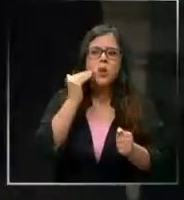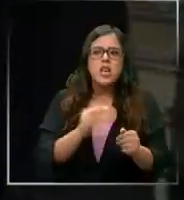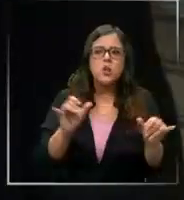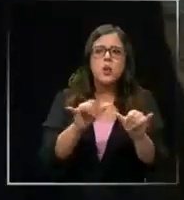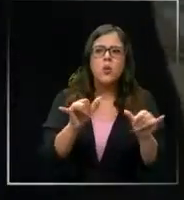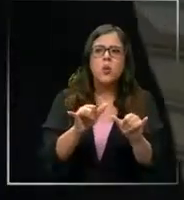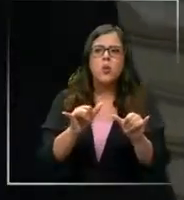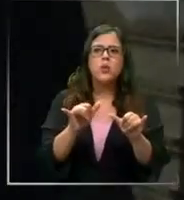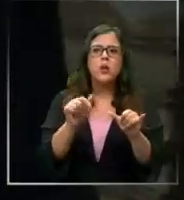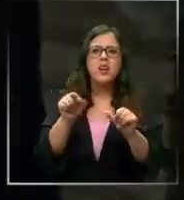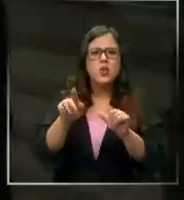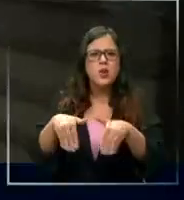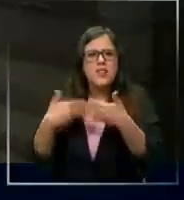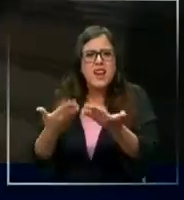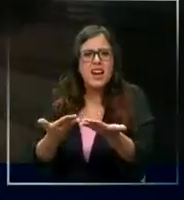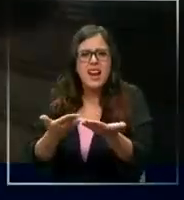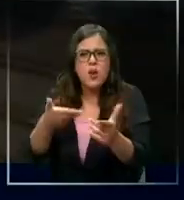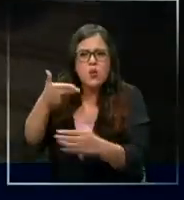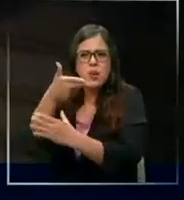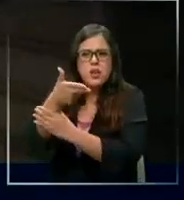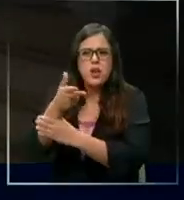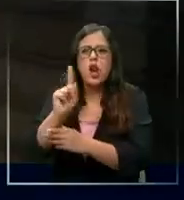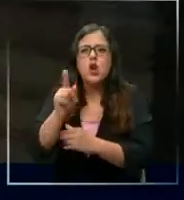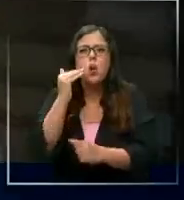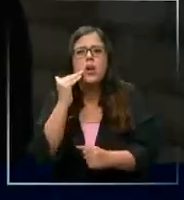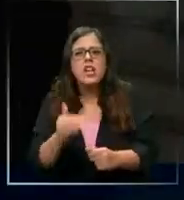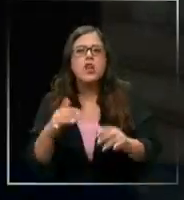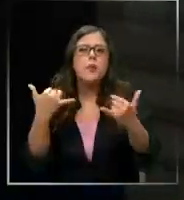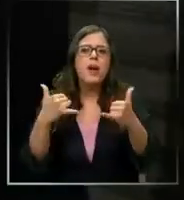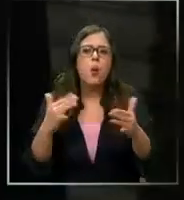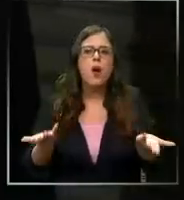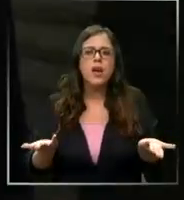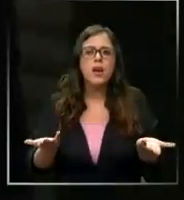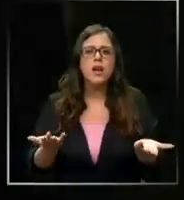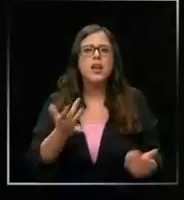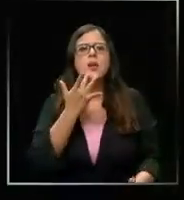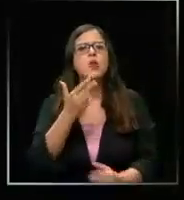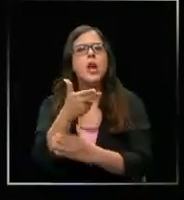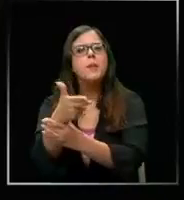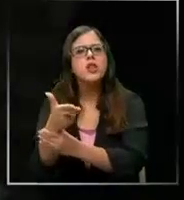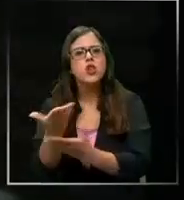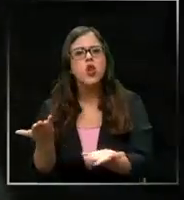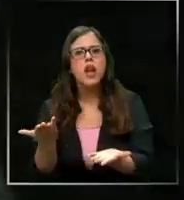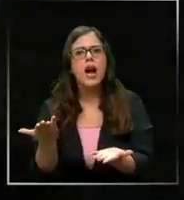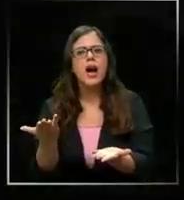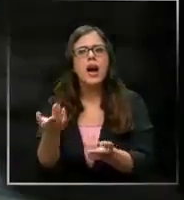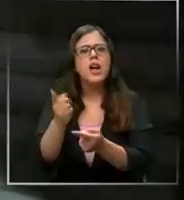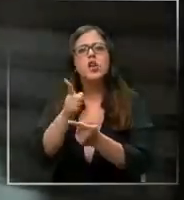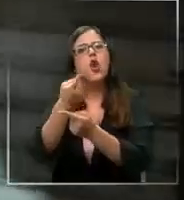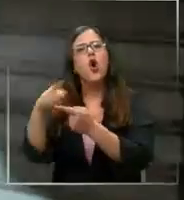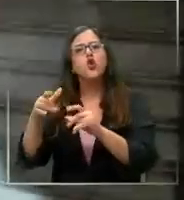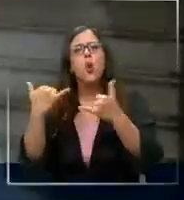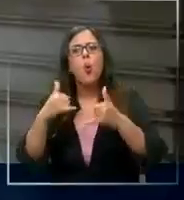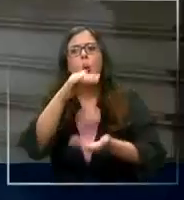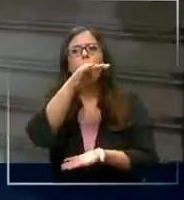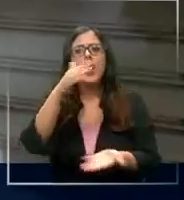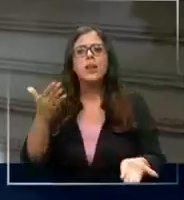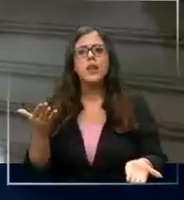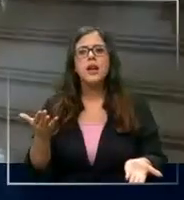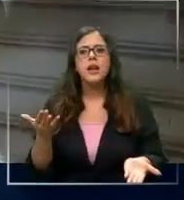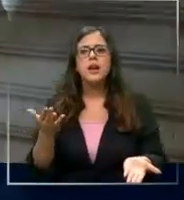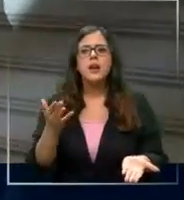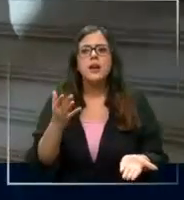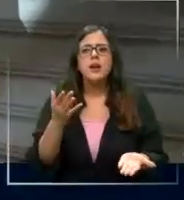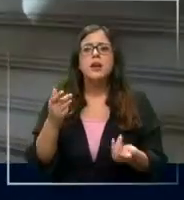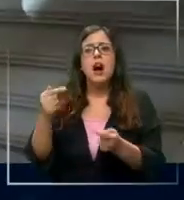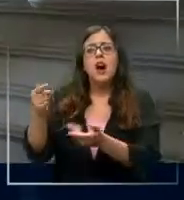guaguita. ¿Y le hay regalado una guaguita una pistola? No, pero el niñito, en la escuela. ¿Y por qué la pistola? ¿Y no otro juguete? No, también, pero te la llevamos